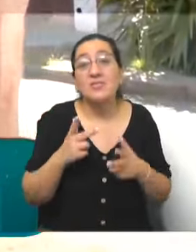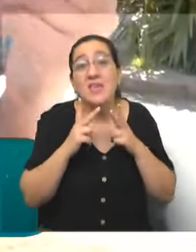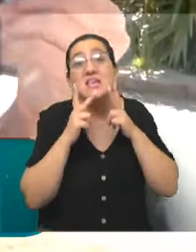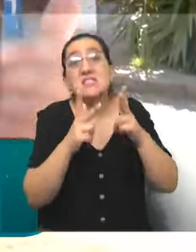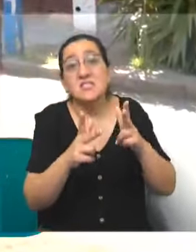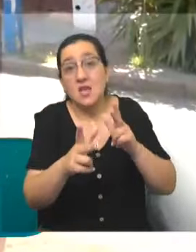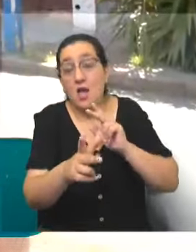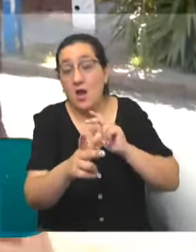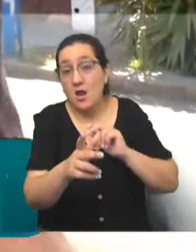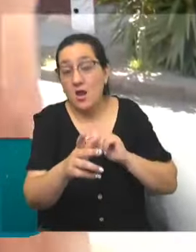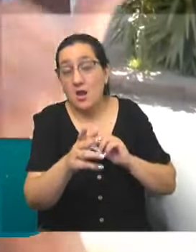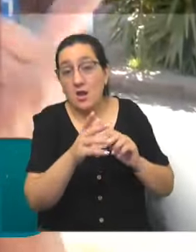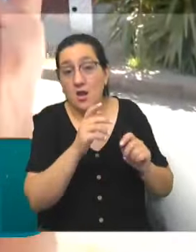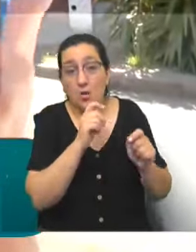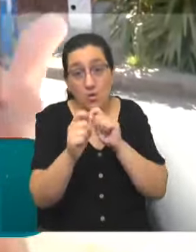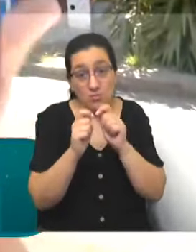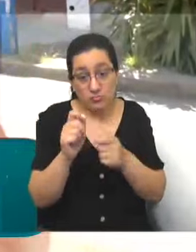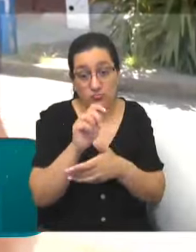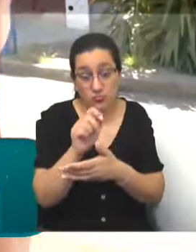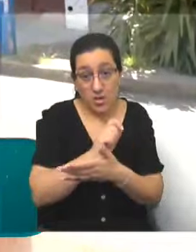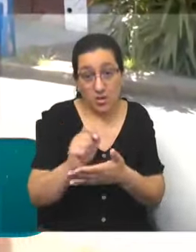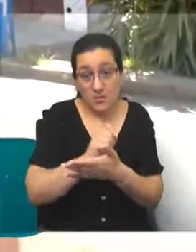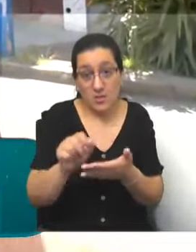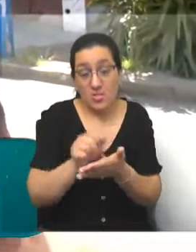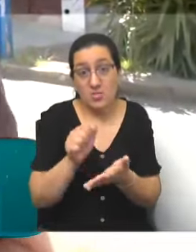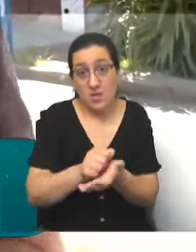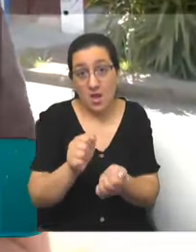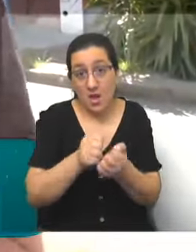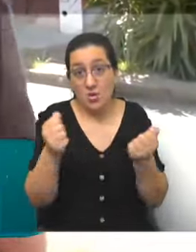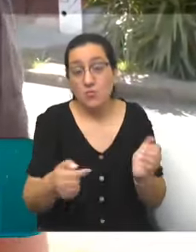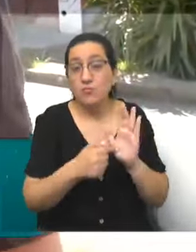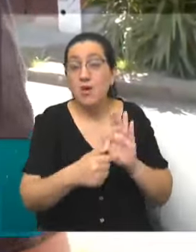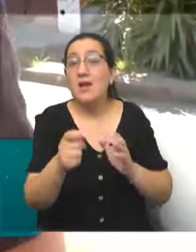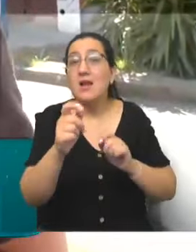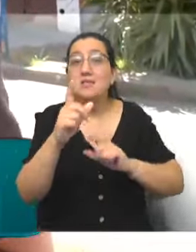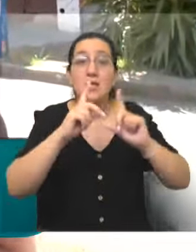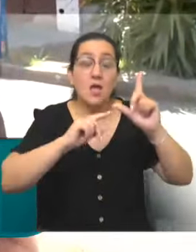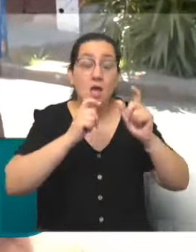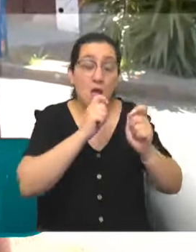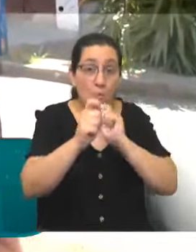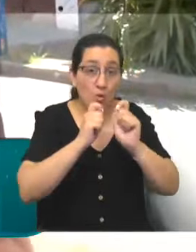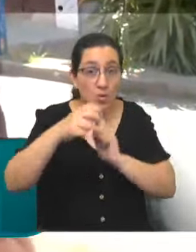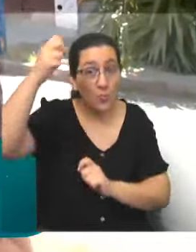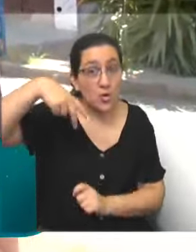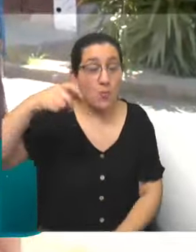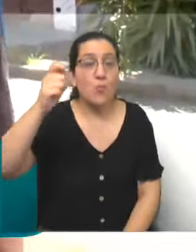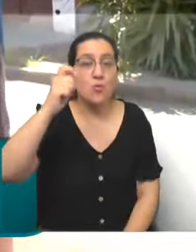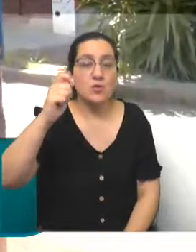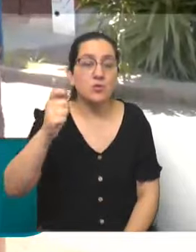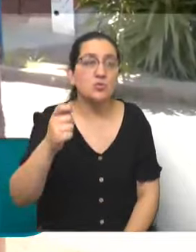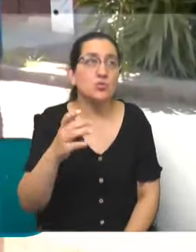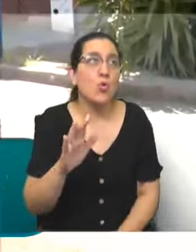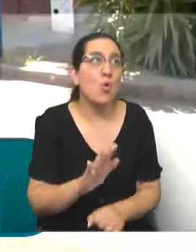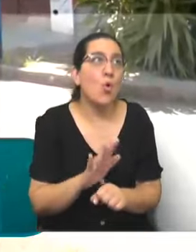alguna columna de un medio escrito, de la Diaria, hace un tiempo, que las encuestas de opinión pública son como una